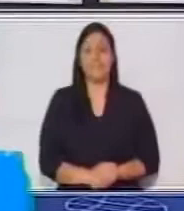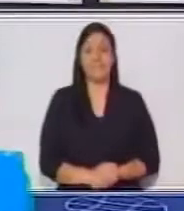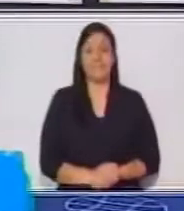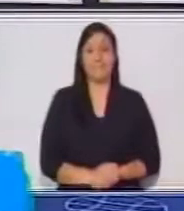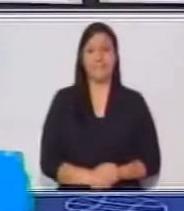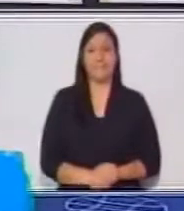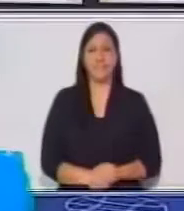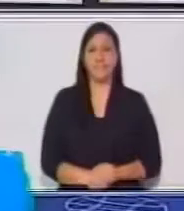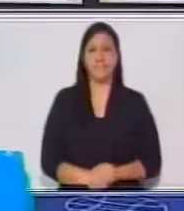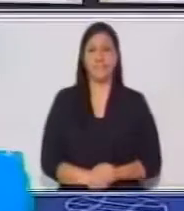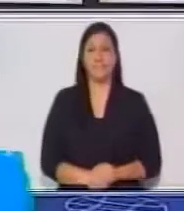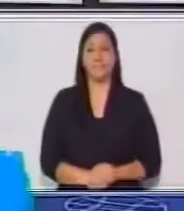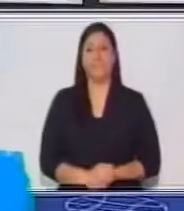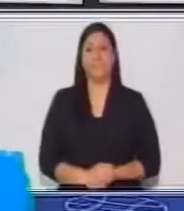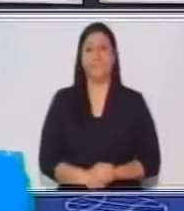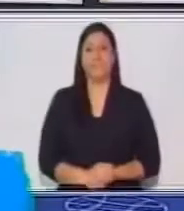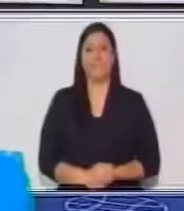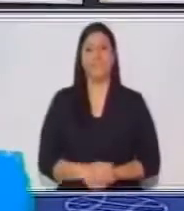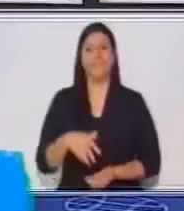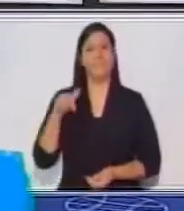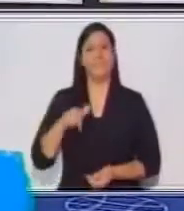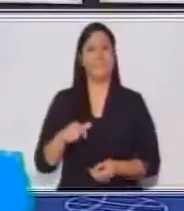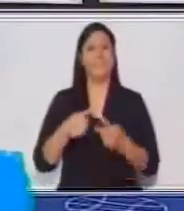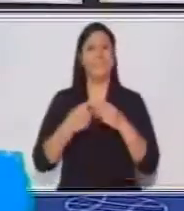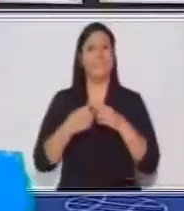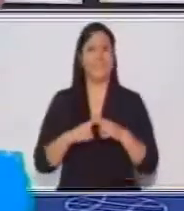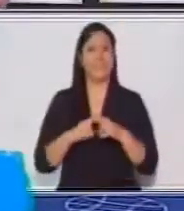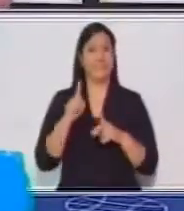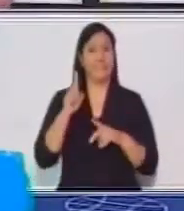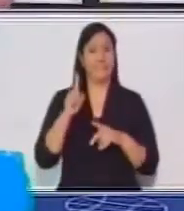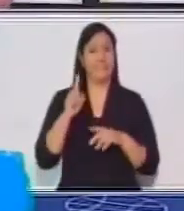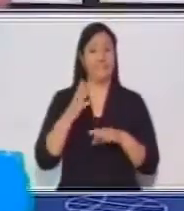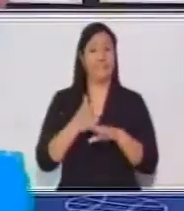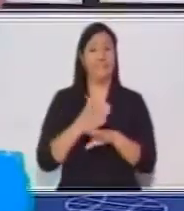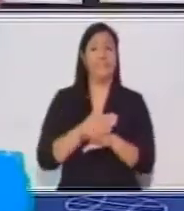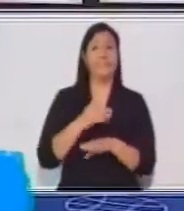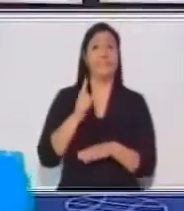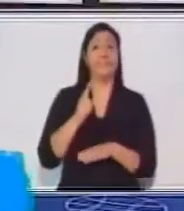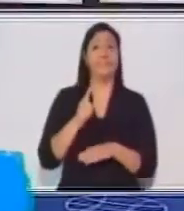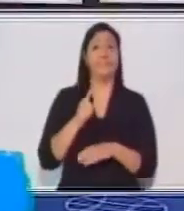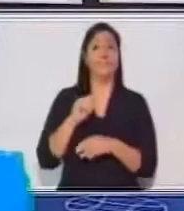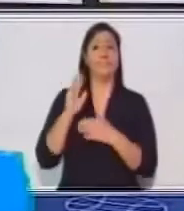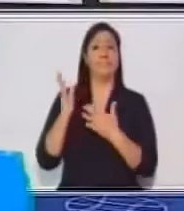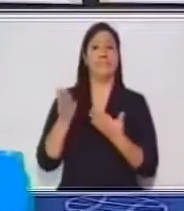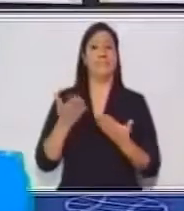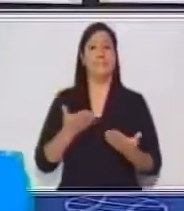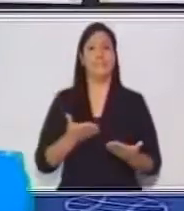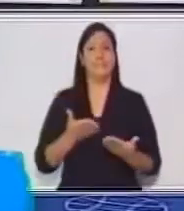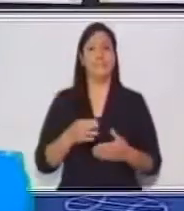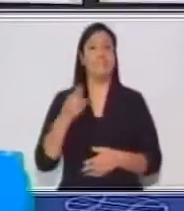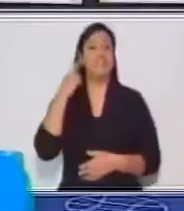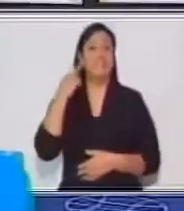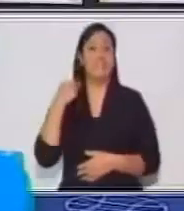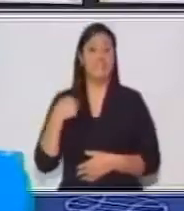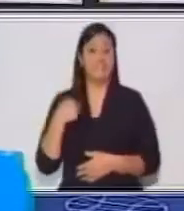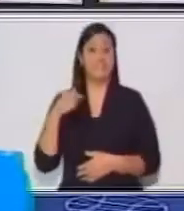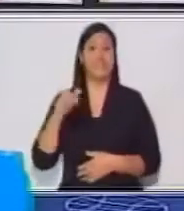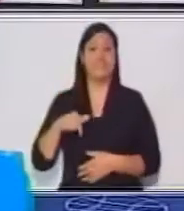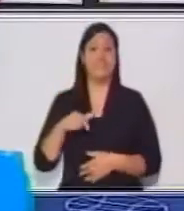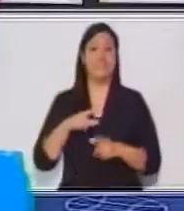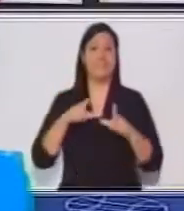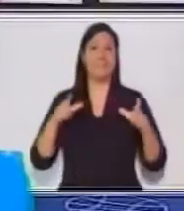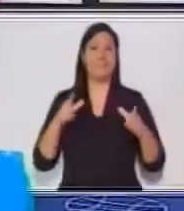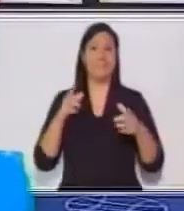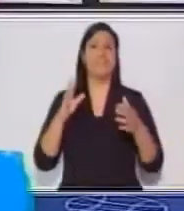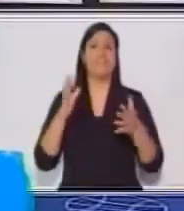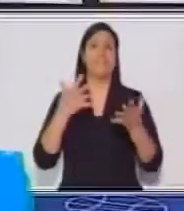Vamos a iniciar, pero antes quiero darle la bienvenida a Ruth, quien nos está acompañando en